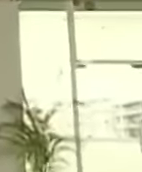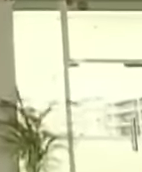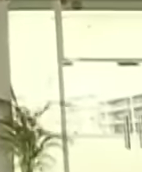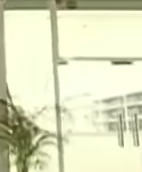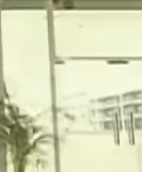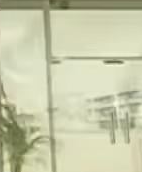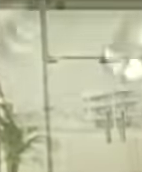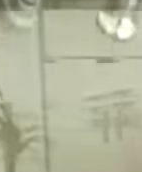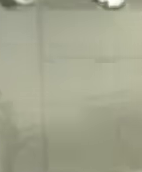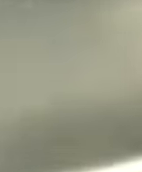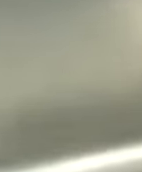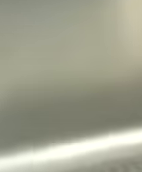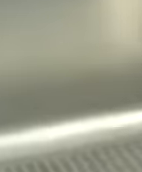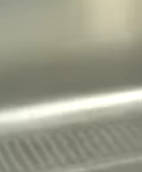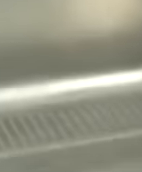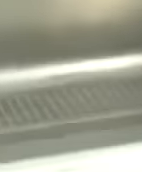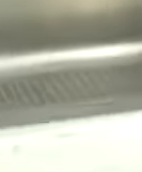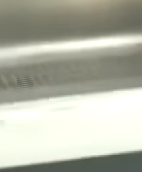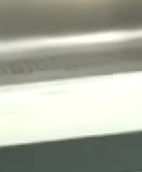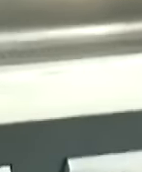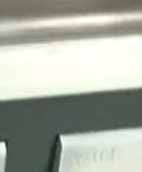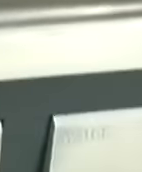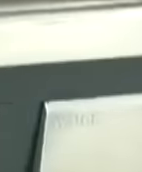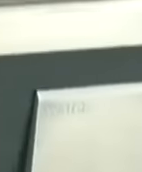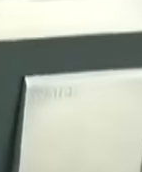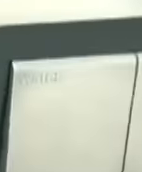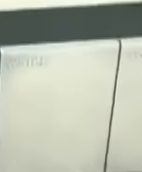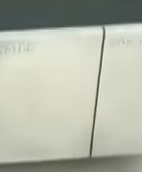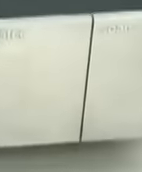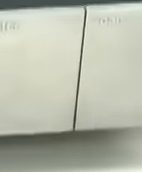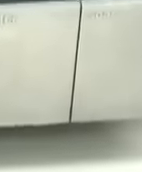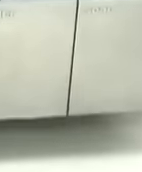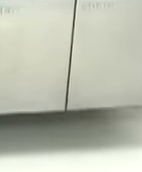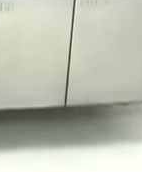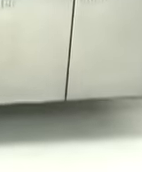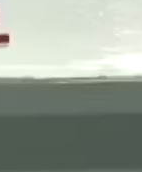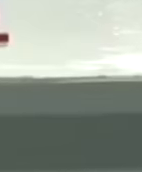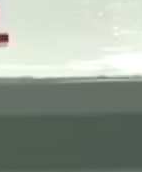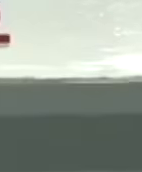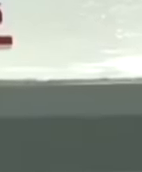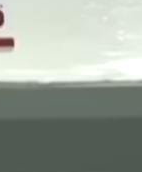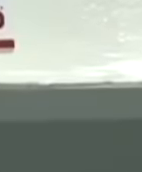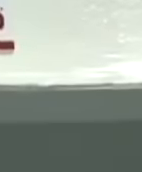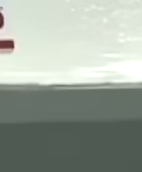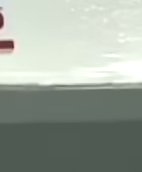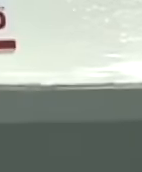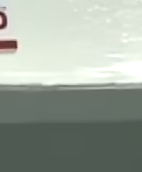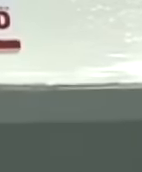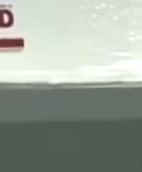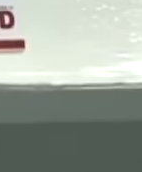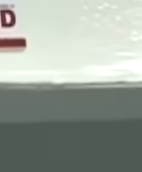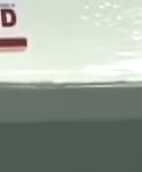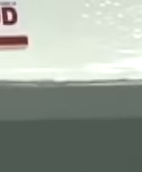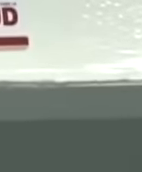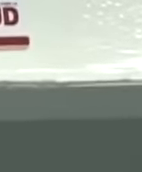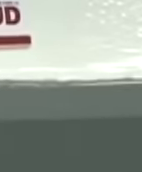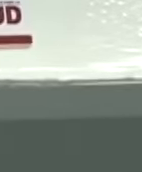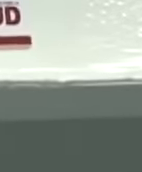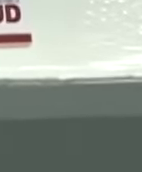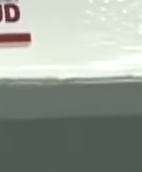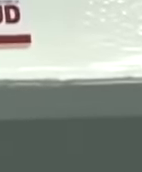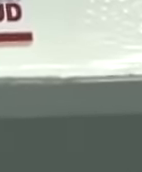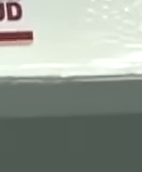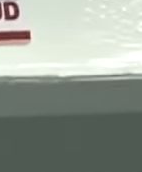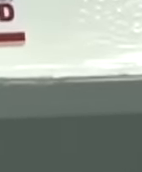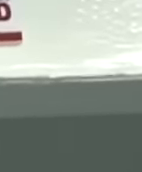a atender 300 pacientes por día, para un total de 10.000 por mes. Es lo que este hospital va a brindar en sus